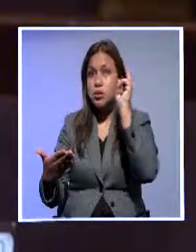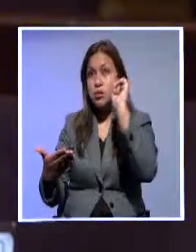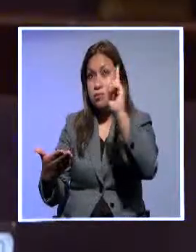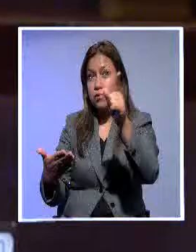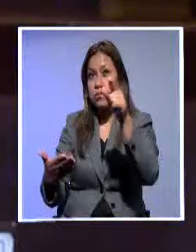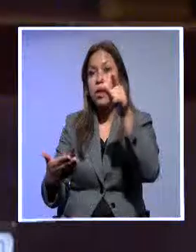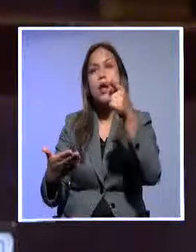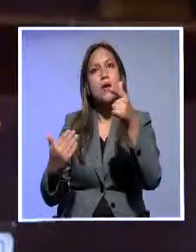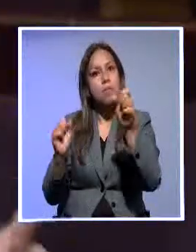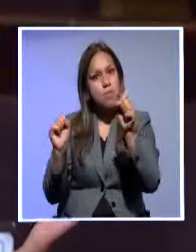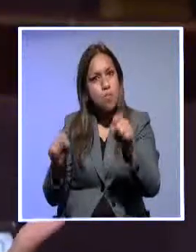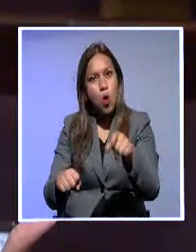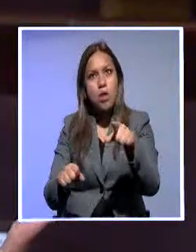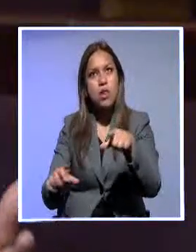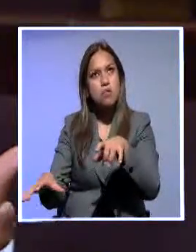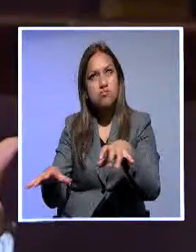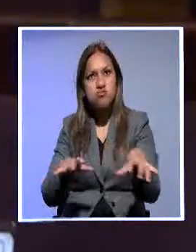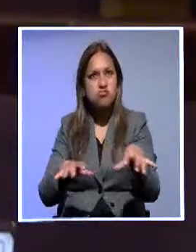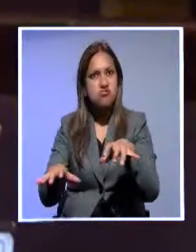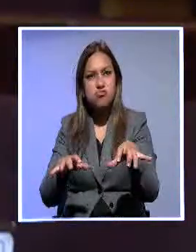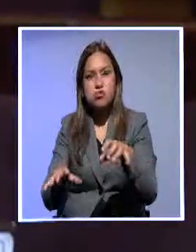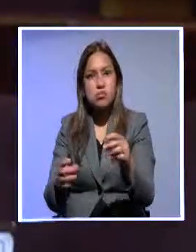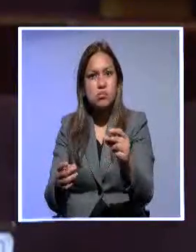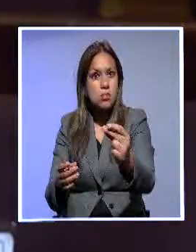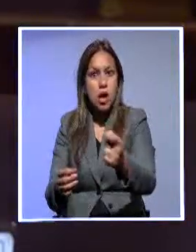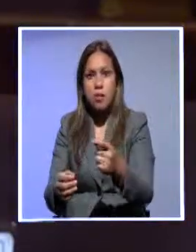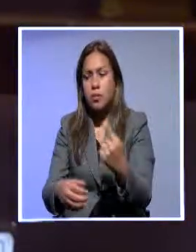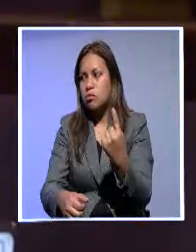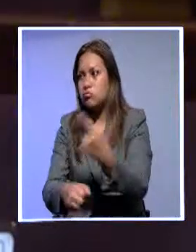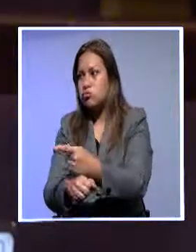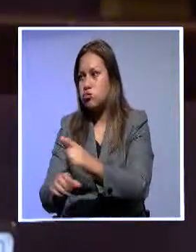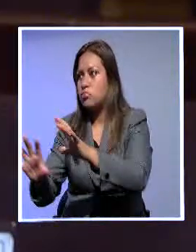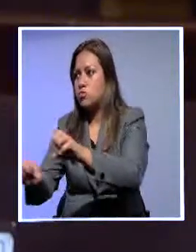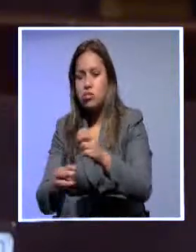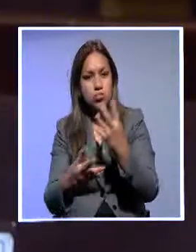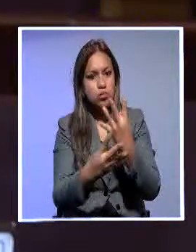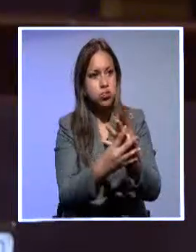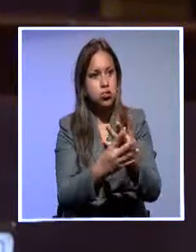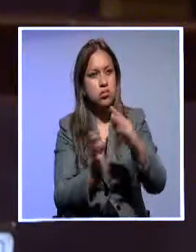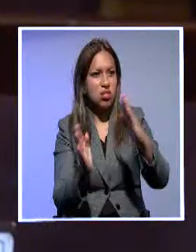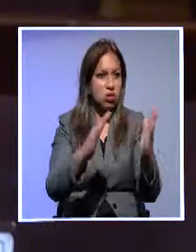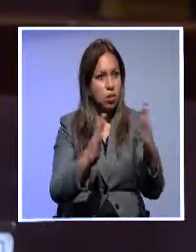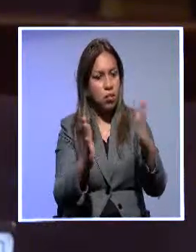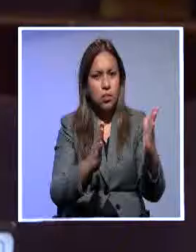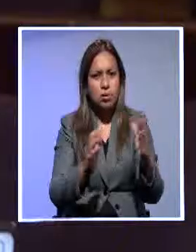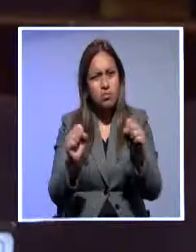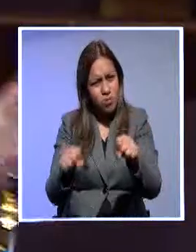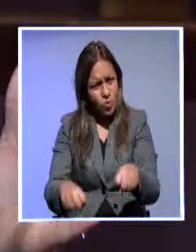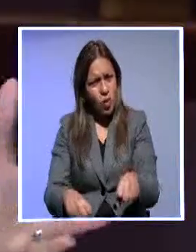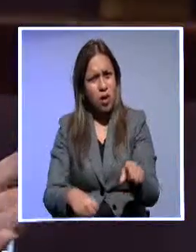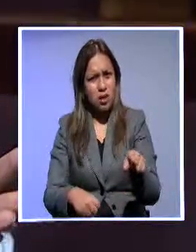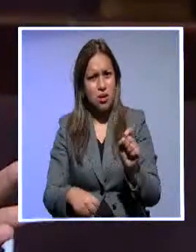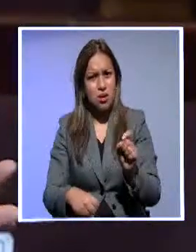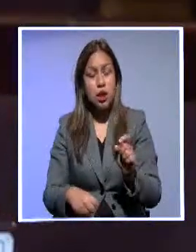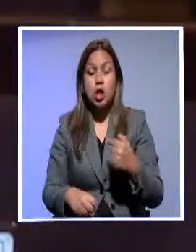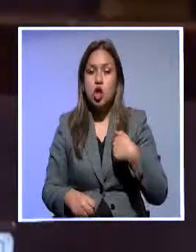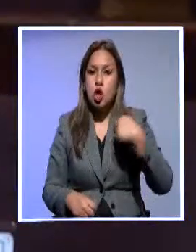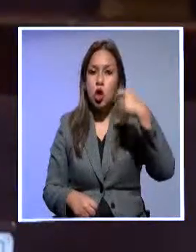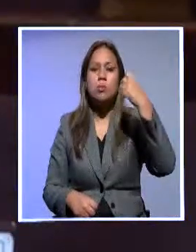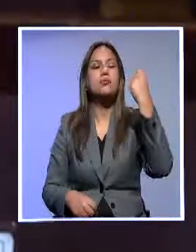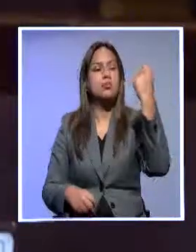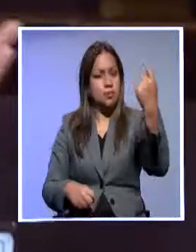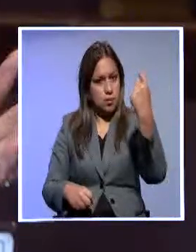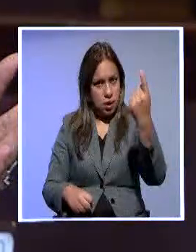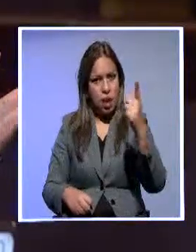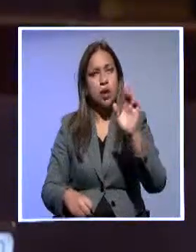a mí me preocupa es decir porque no se hizo también puedo entender que hay unos tiempos judiciales que se